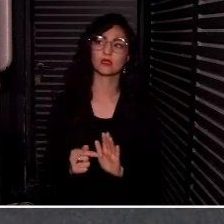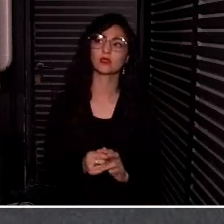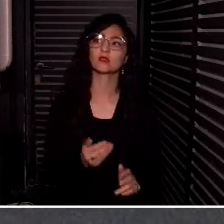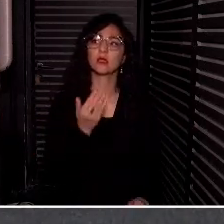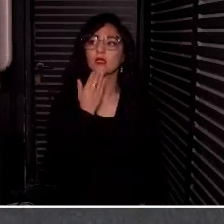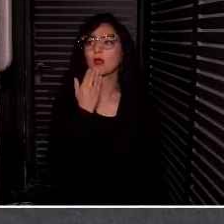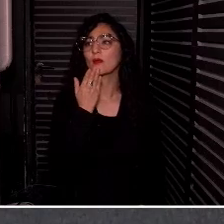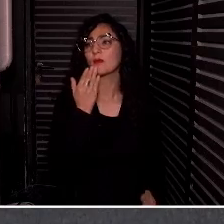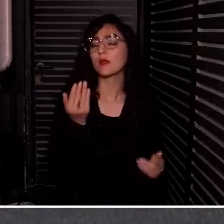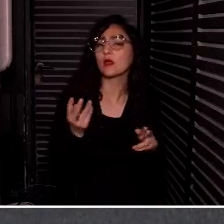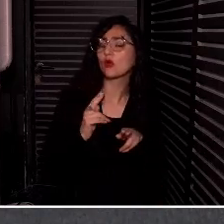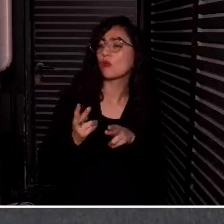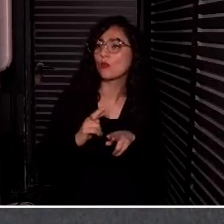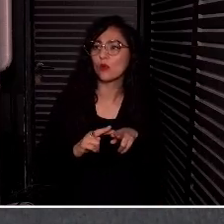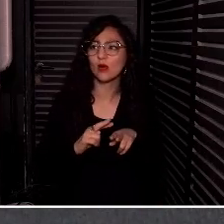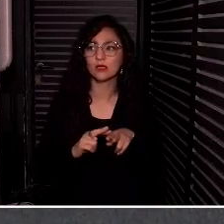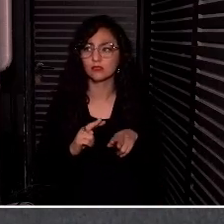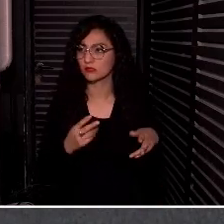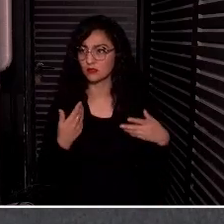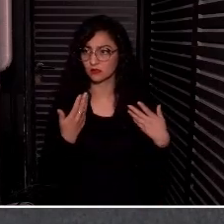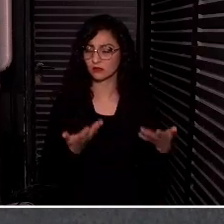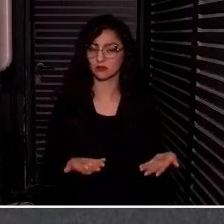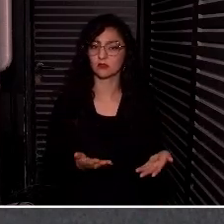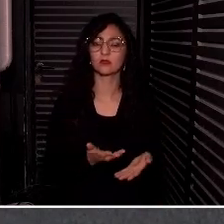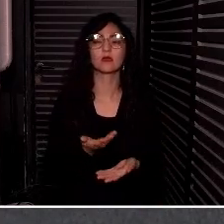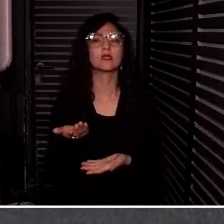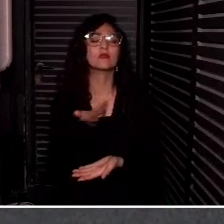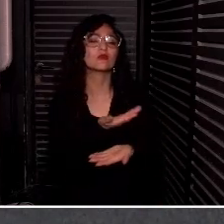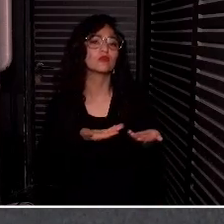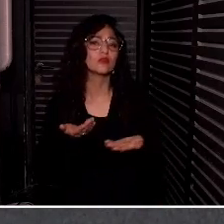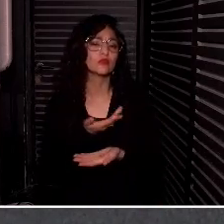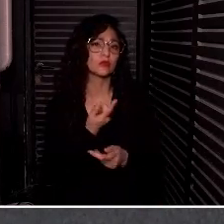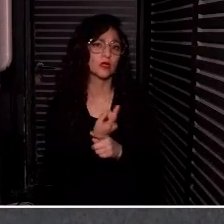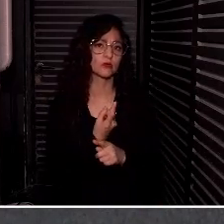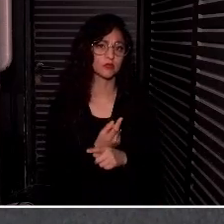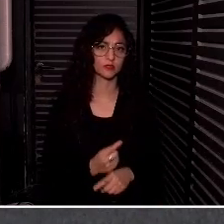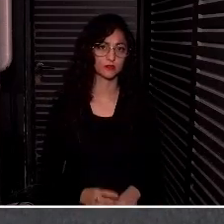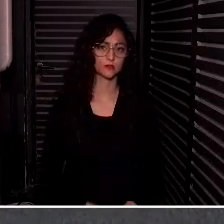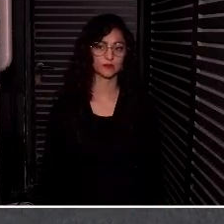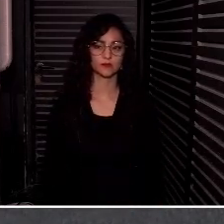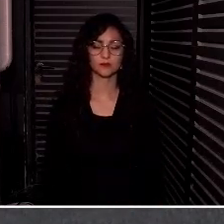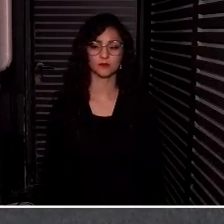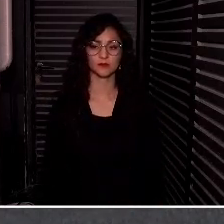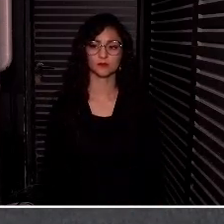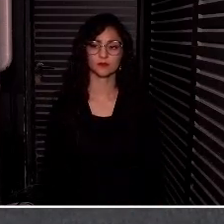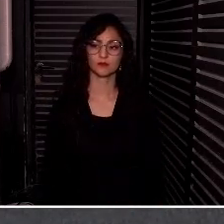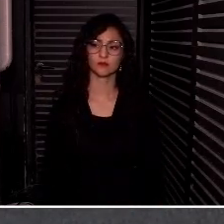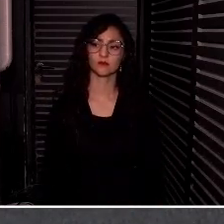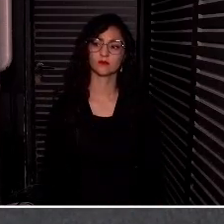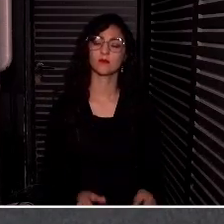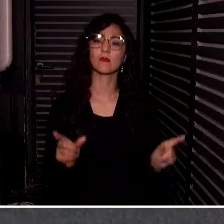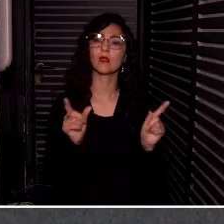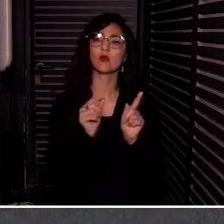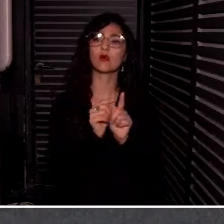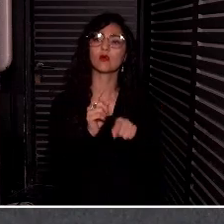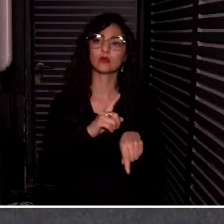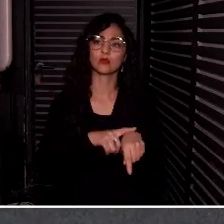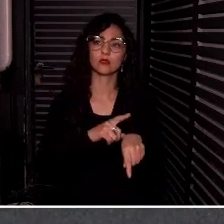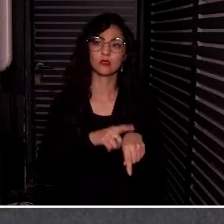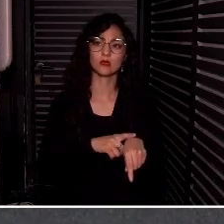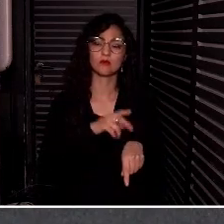del contenido porque eso también enriquece la la la conversación perfecto estamos muy contra el tiempo dos preguntas